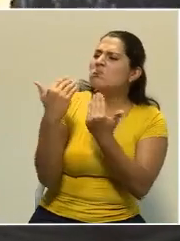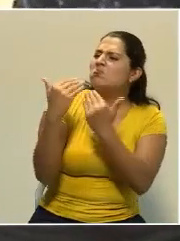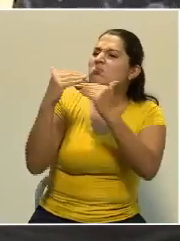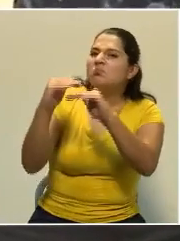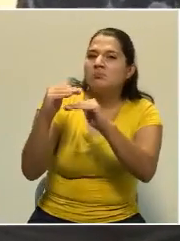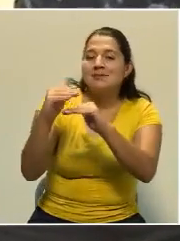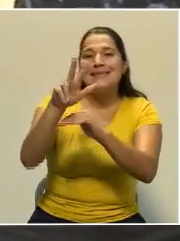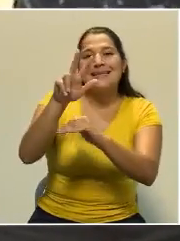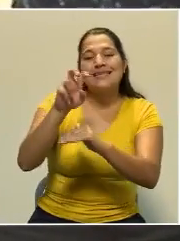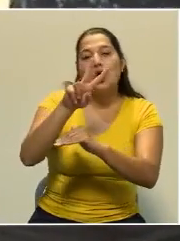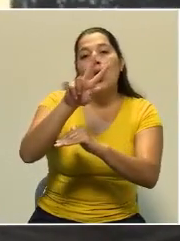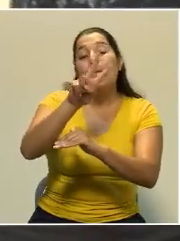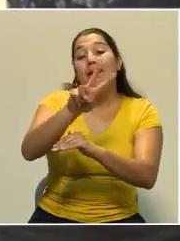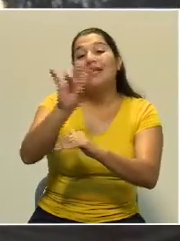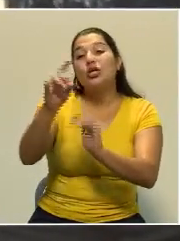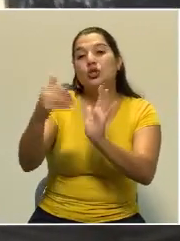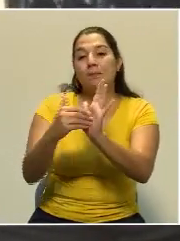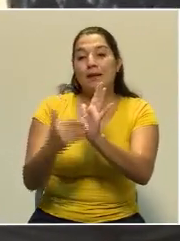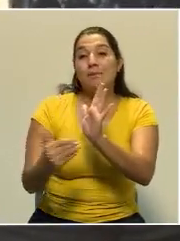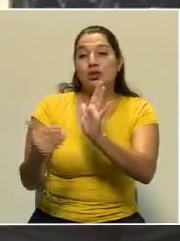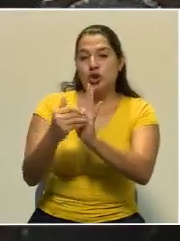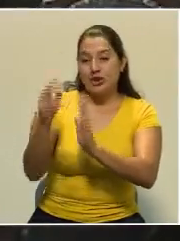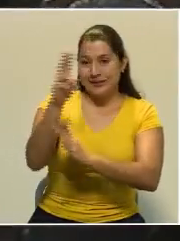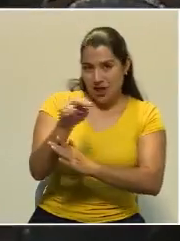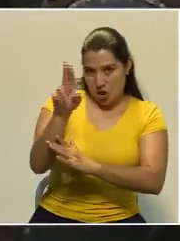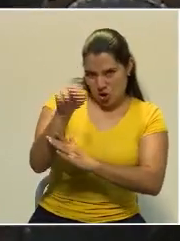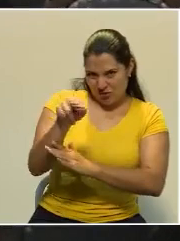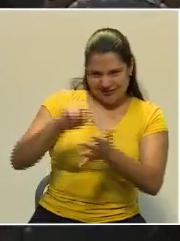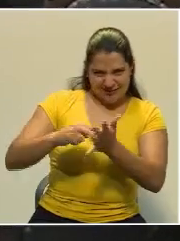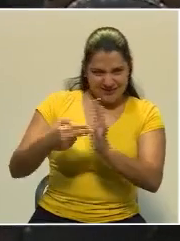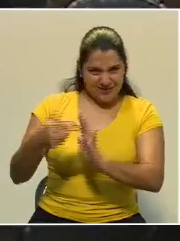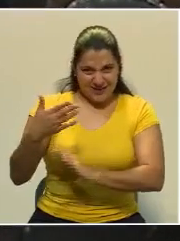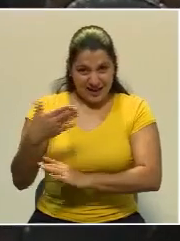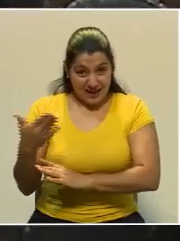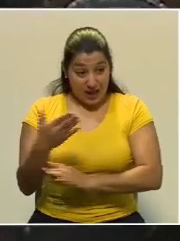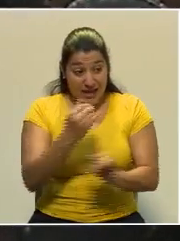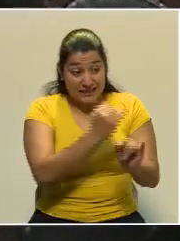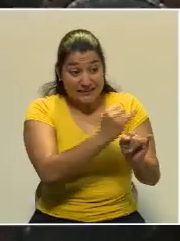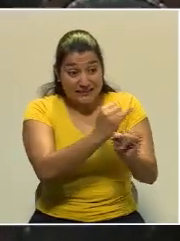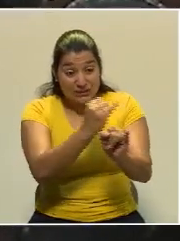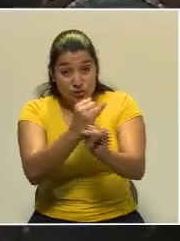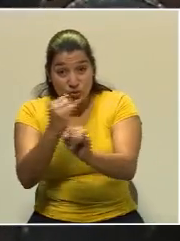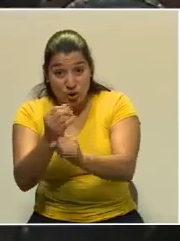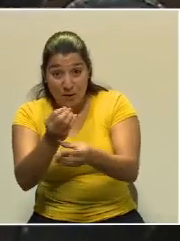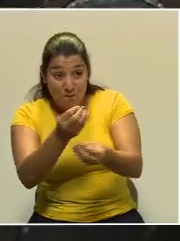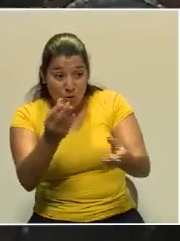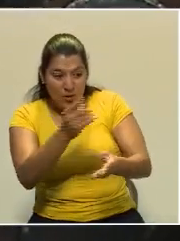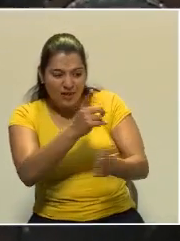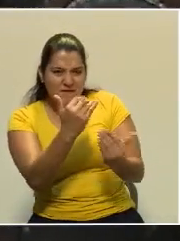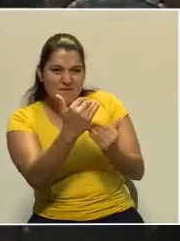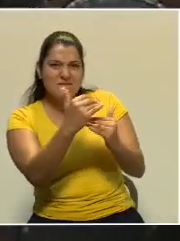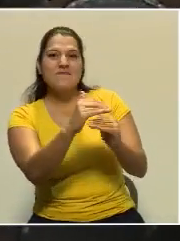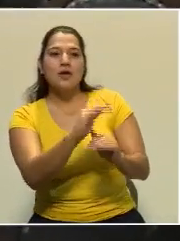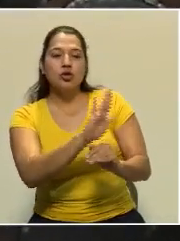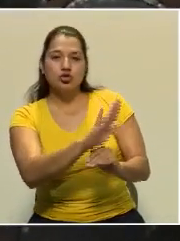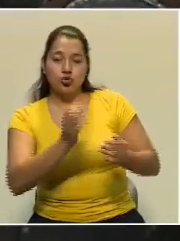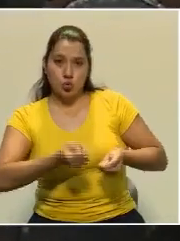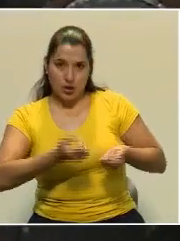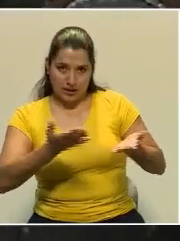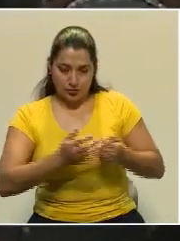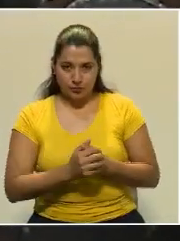a los 328.000 millones de colones, tomando en consideración una pérdida en sus ingresos por 1.2 billones de